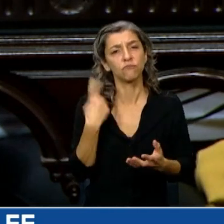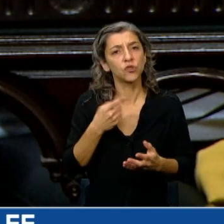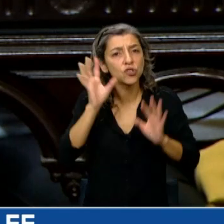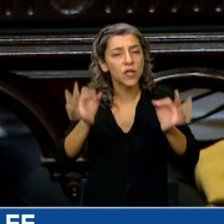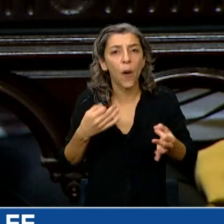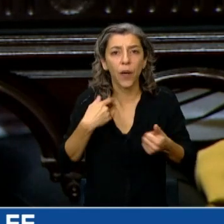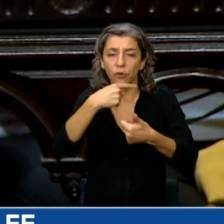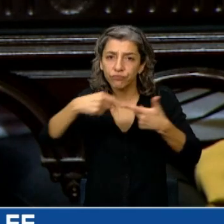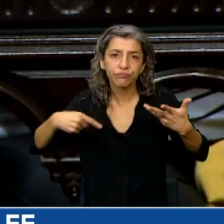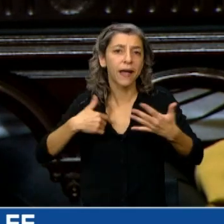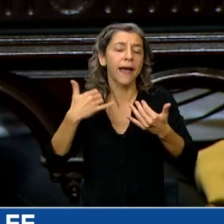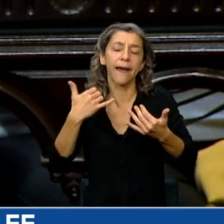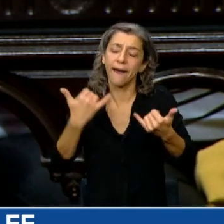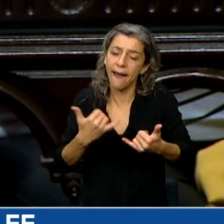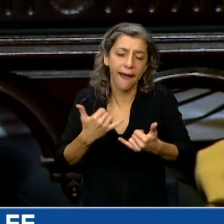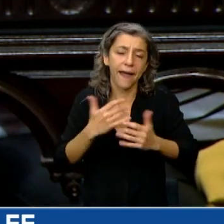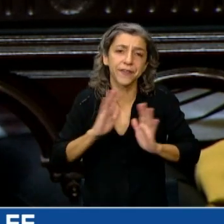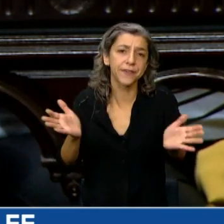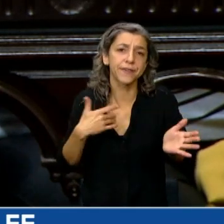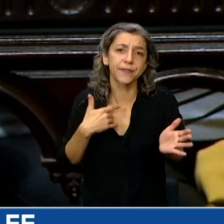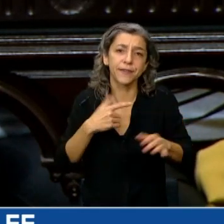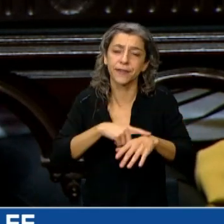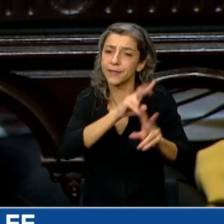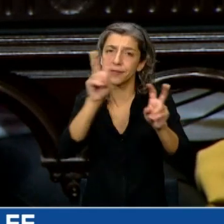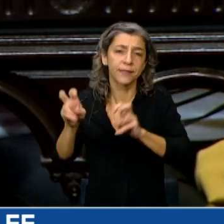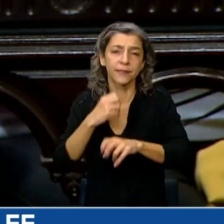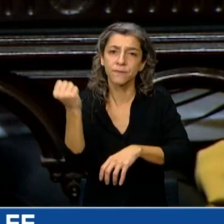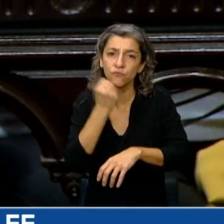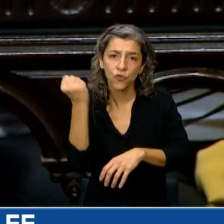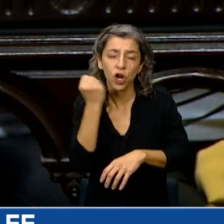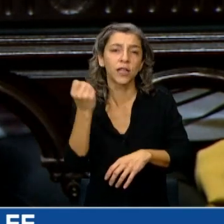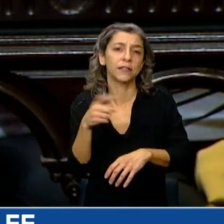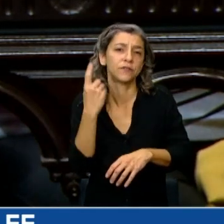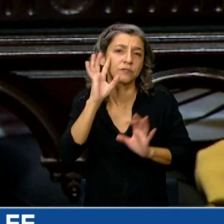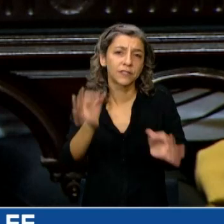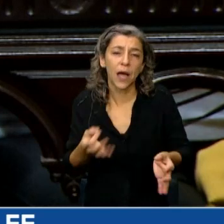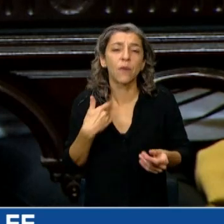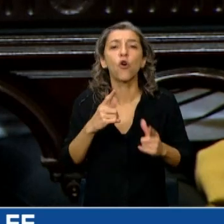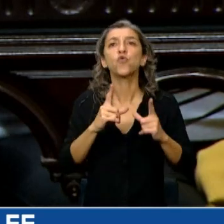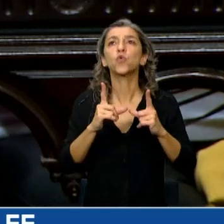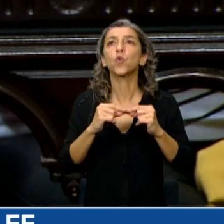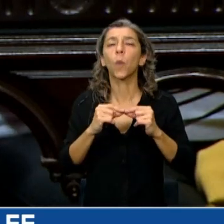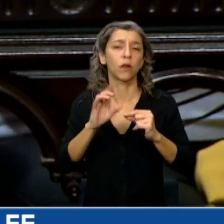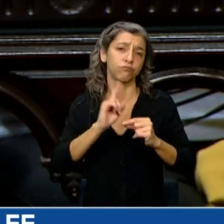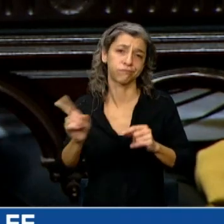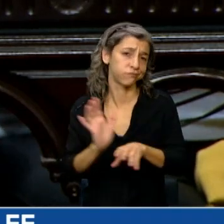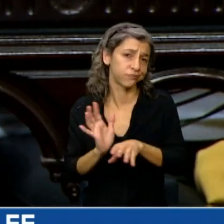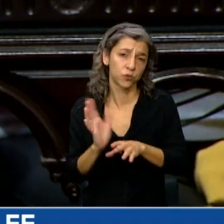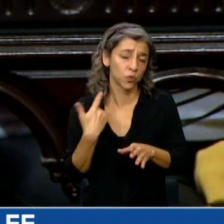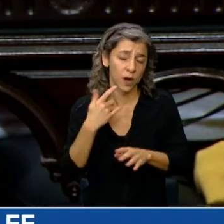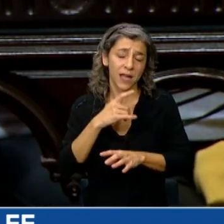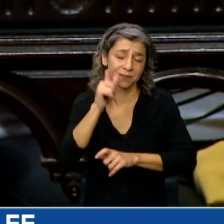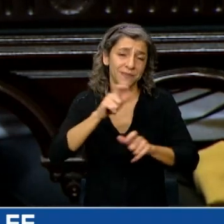que detrás hay argentinos y argentinas, no son números, son finanzas de municipios que están con ciudadanos argentinos y